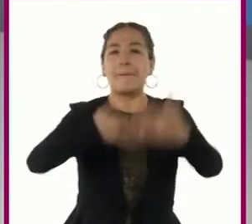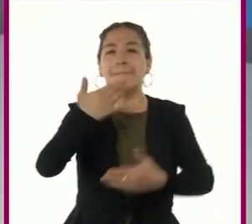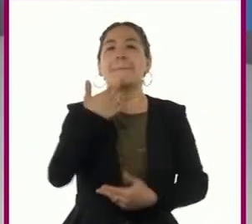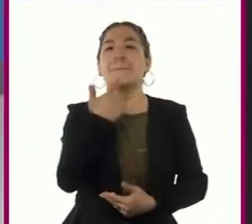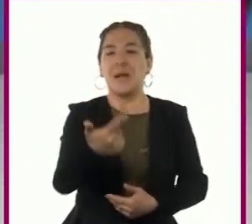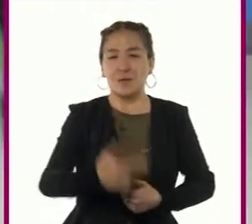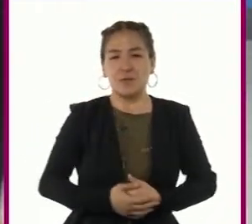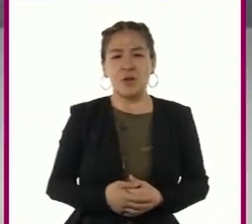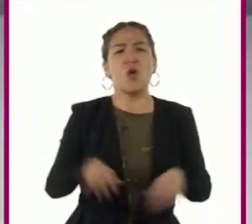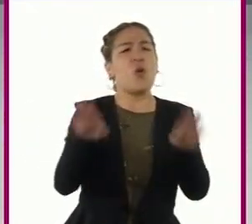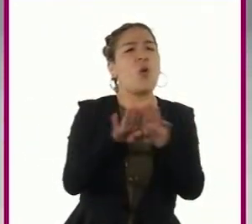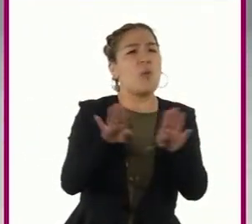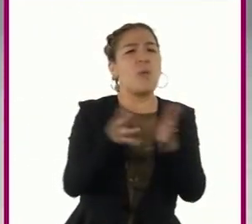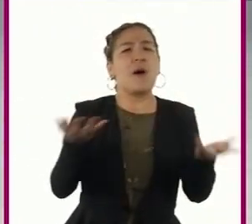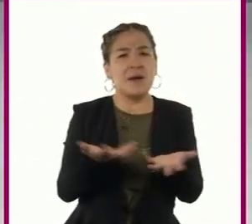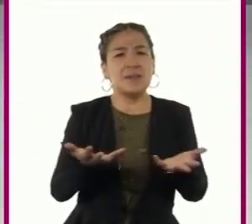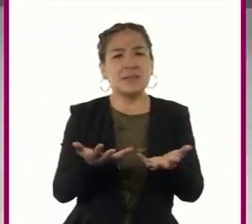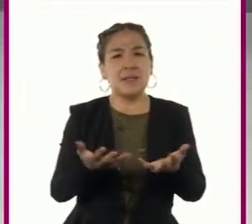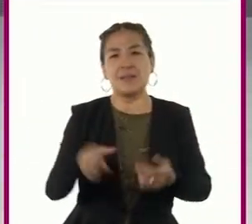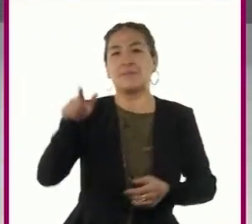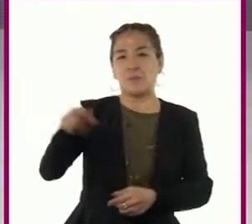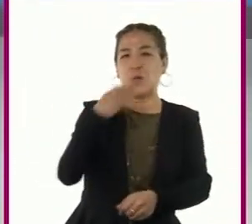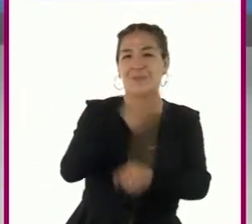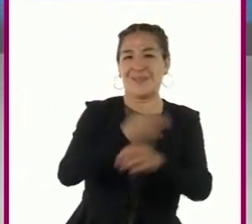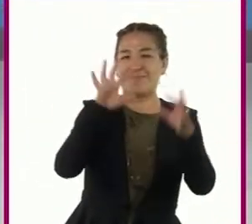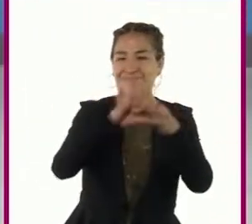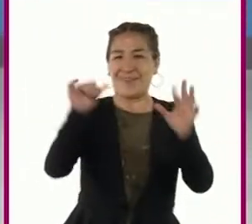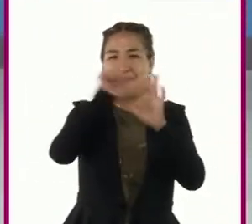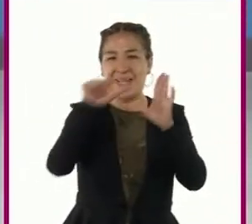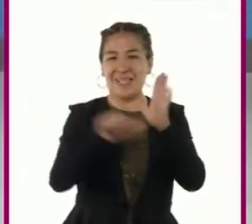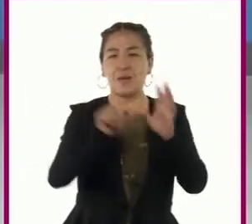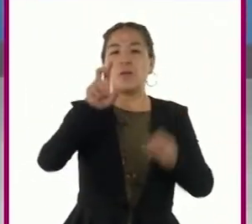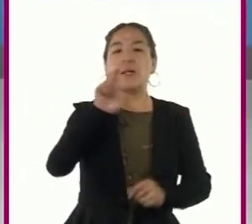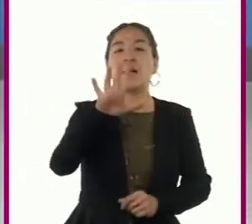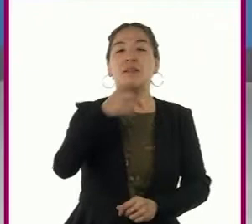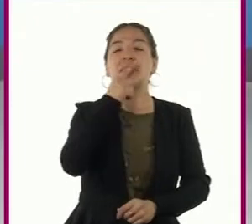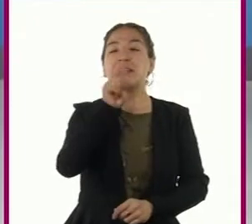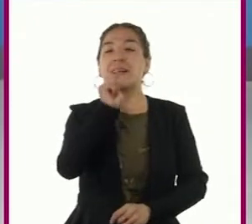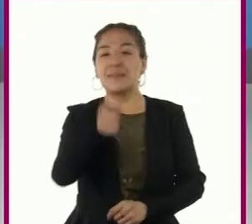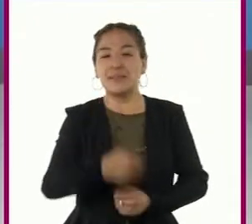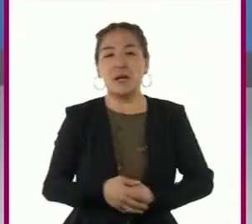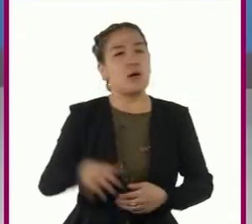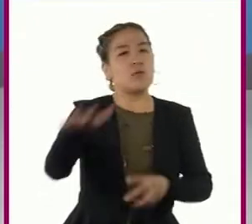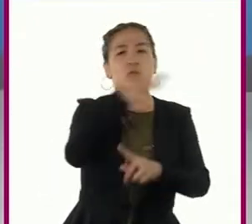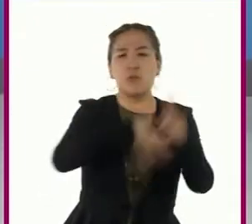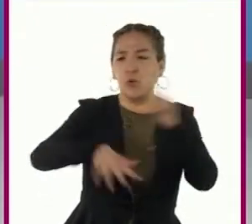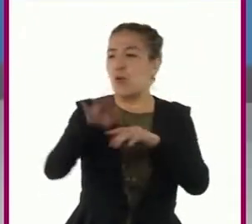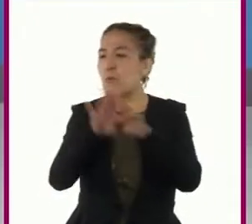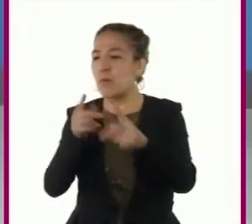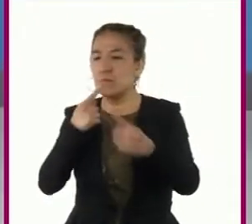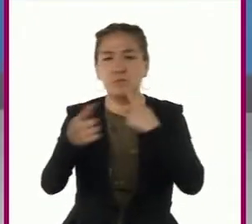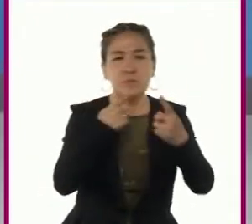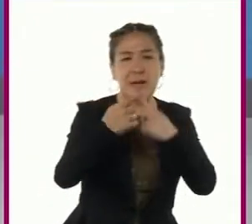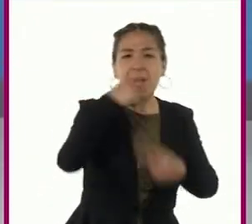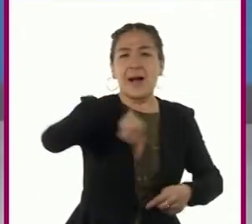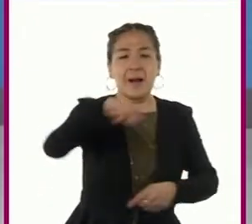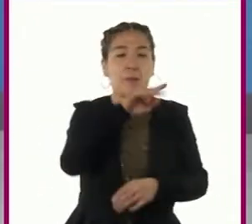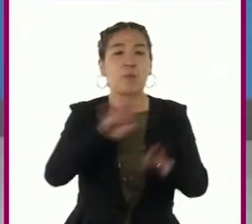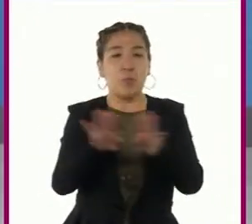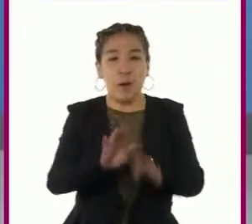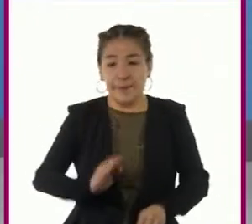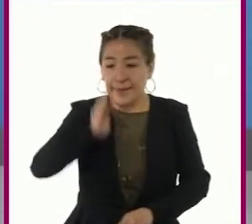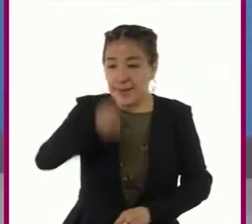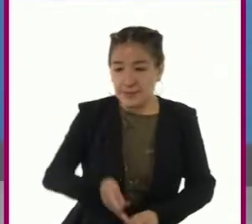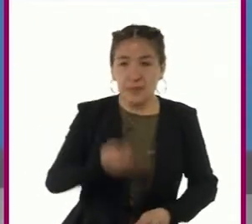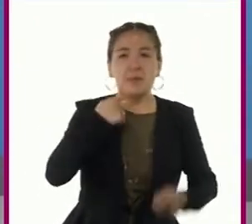hacerlo? Pues como lo dice el artículo 35, asociándonos libremente para tomar parte en los asuntos